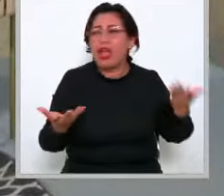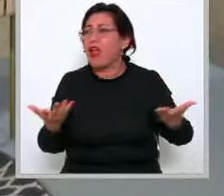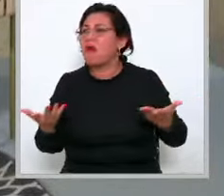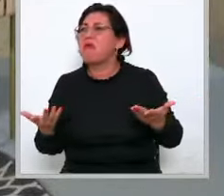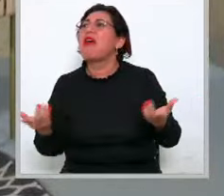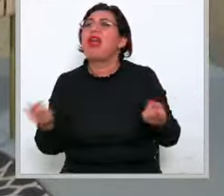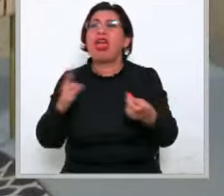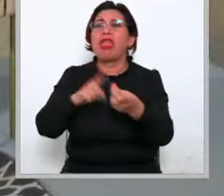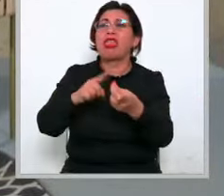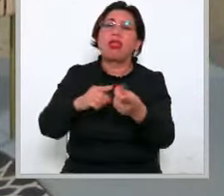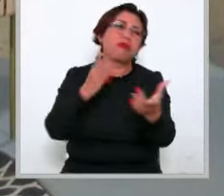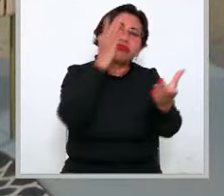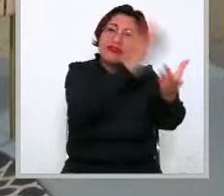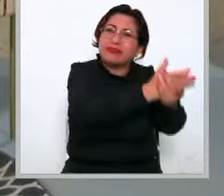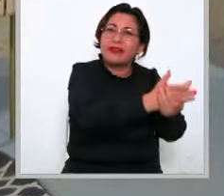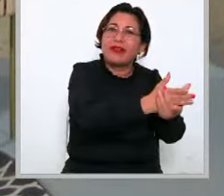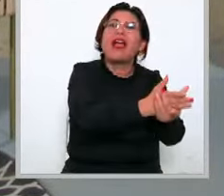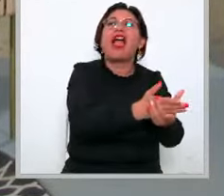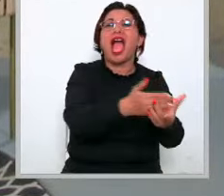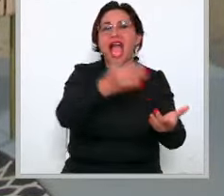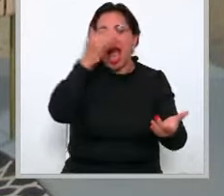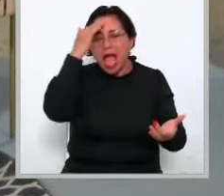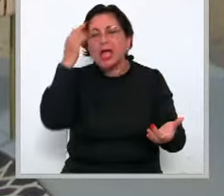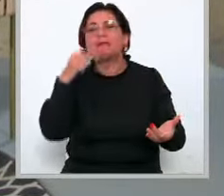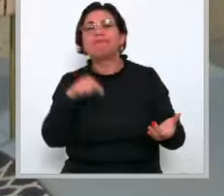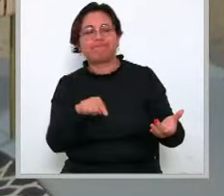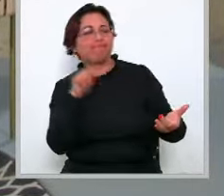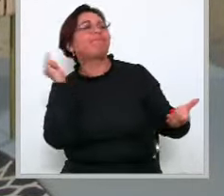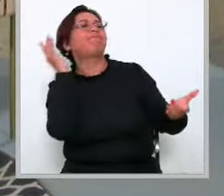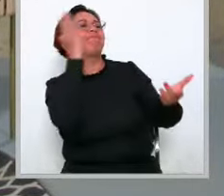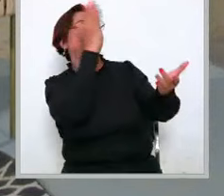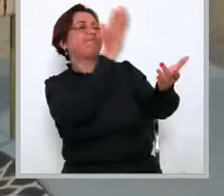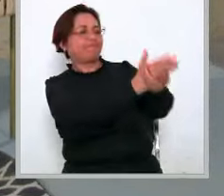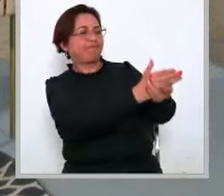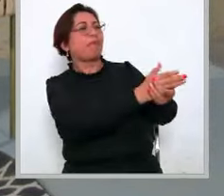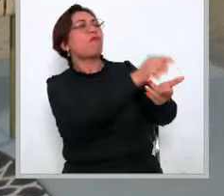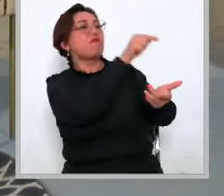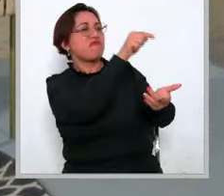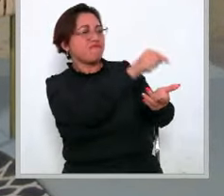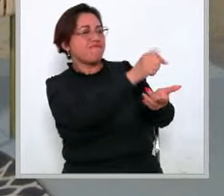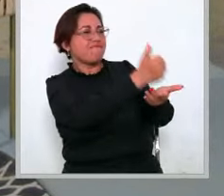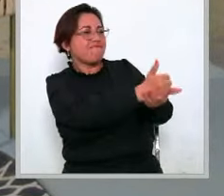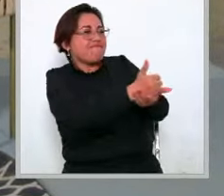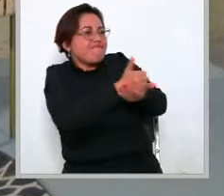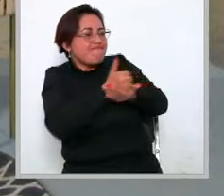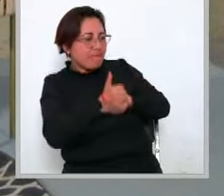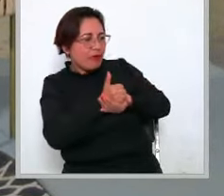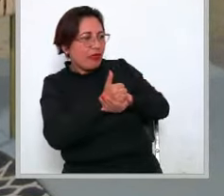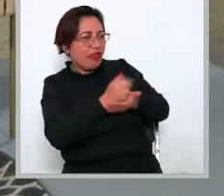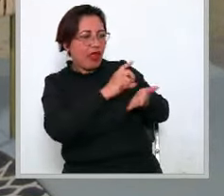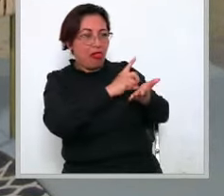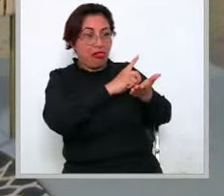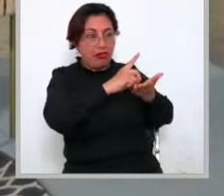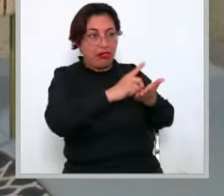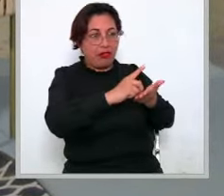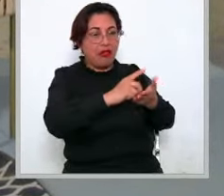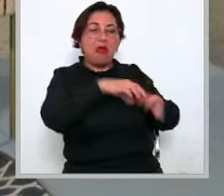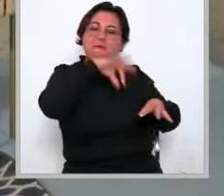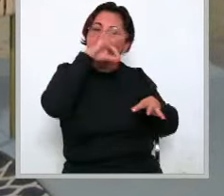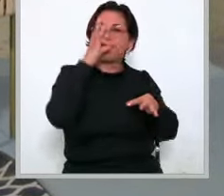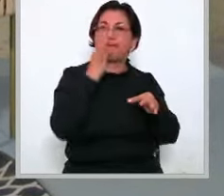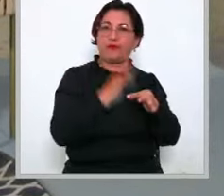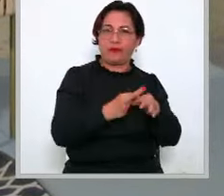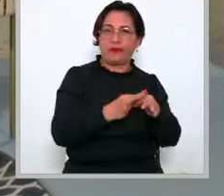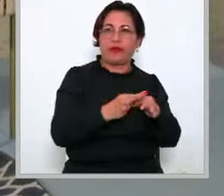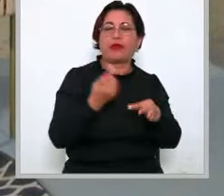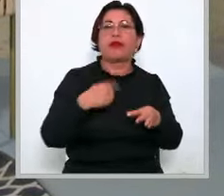espacios de diálogo, de intercambio de ideas, de opiniones referentes a los derechos de los niñas, niños y adolescentes. Directora, algo que me parece increíble